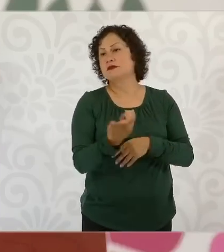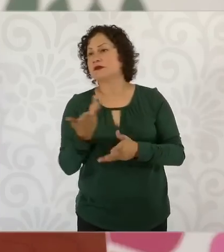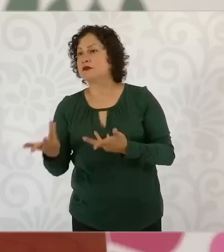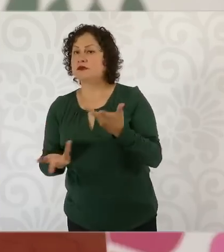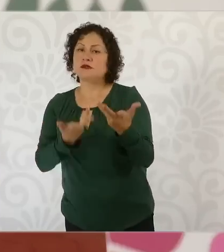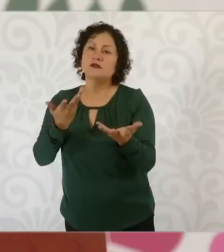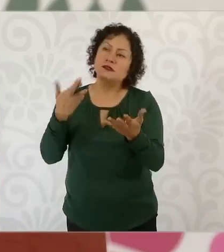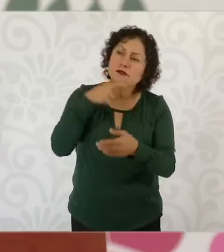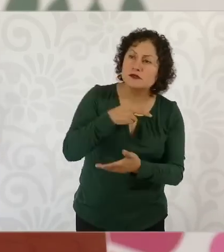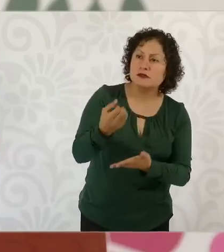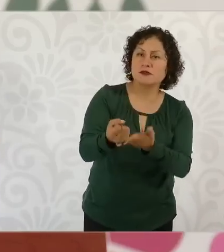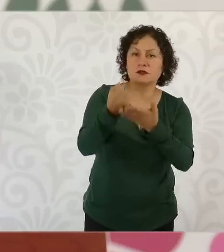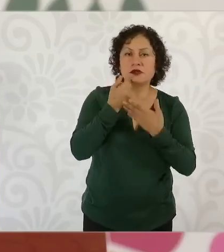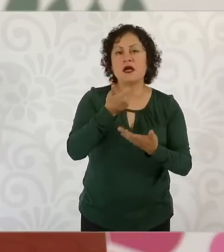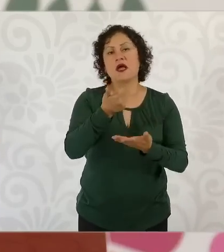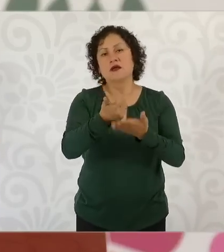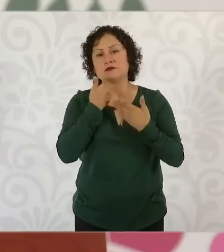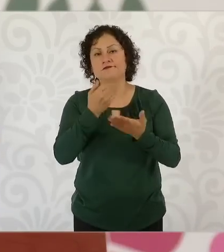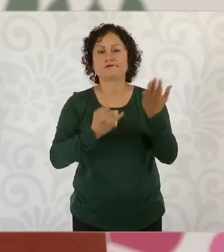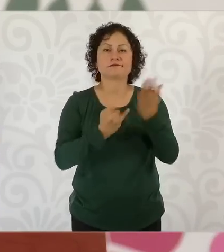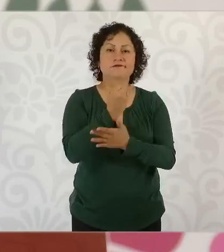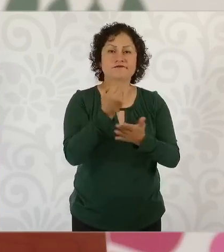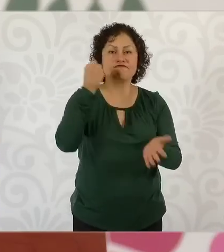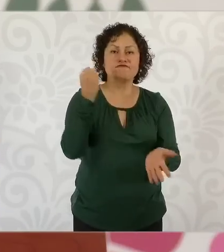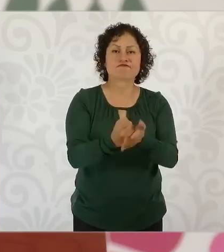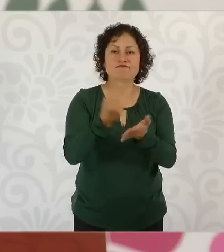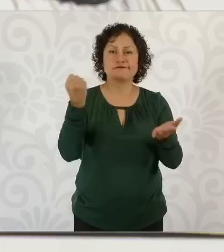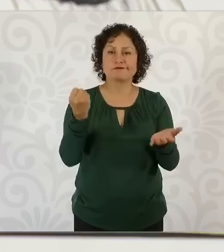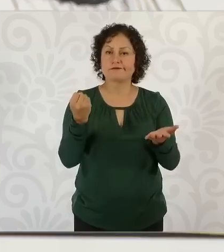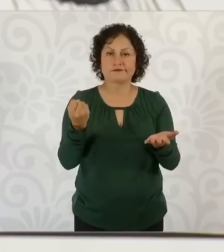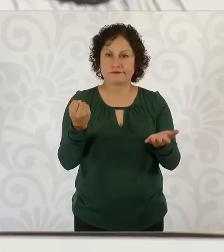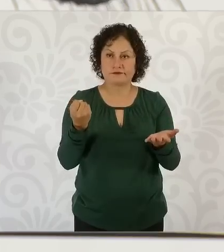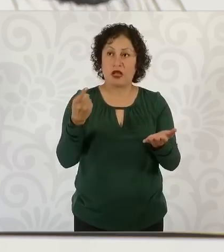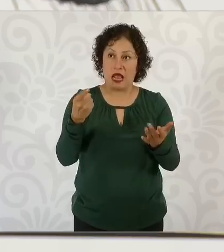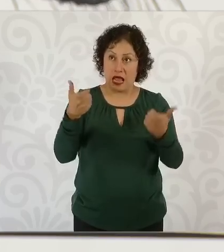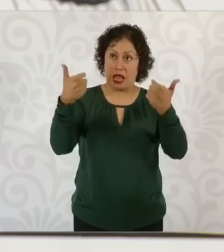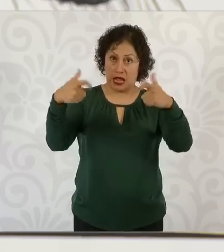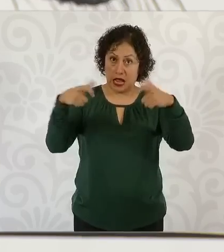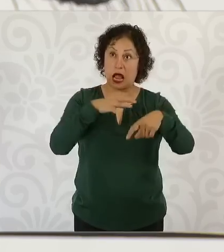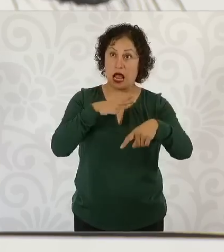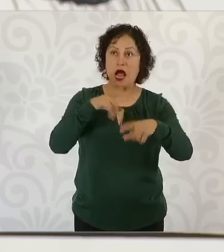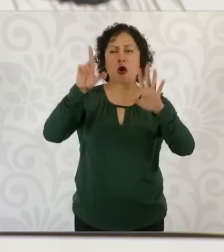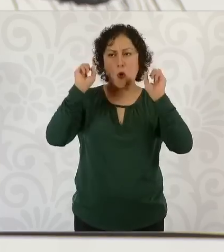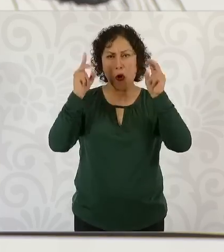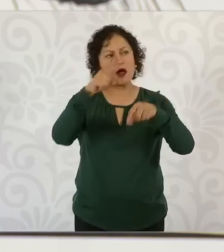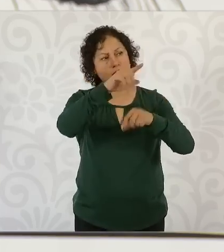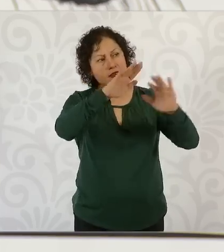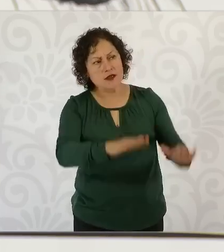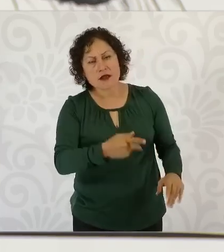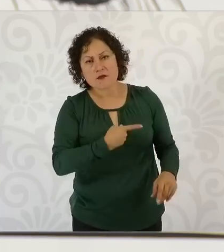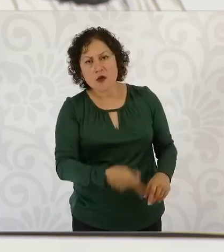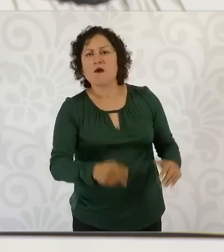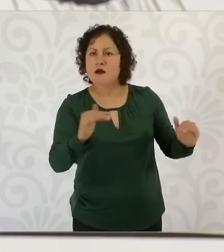la resolución. Pero también los que menos tienen también van a tener acceso a la justicia. Es el objetivo de la